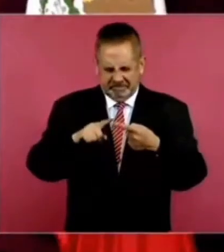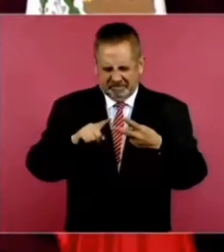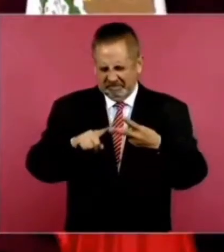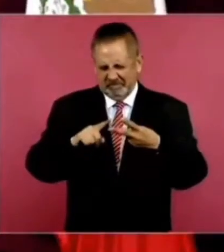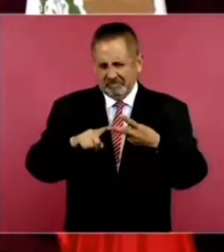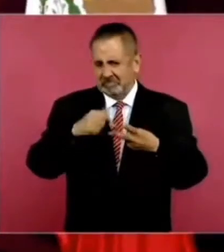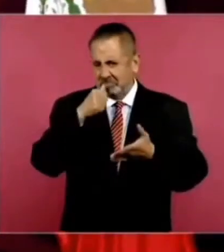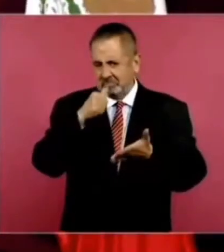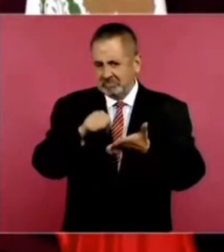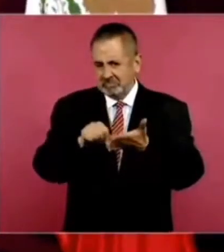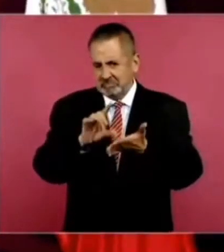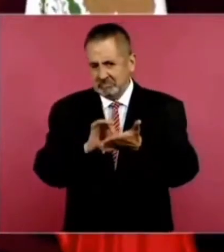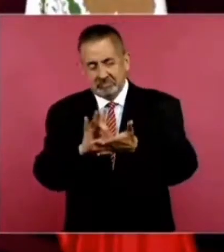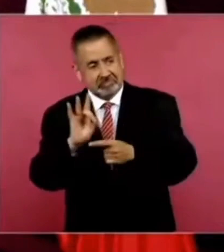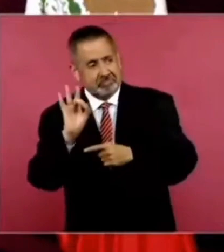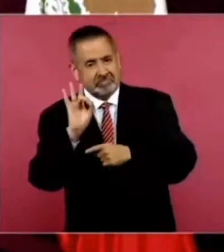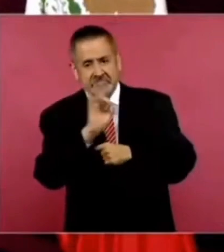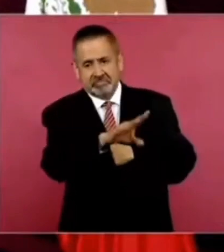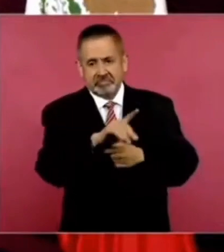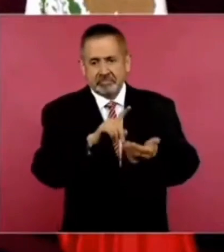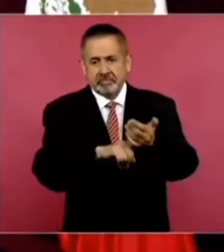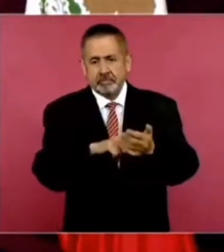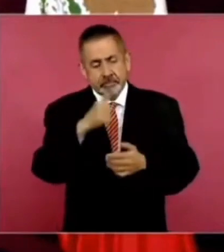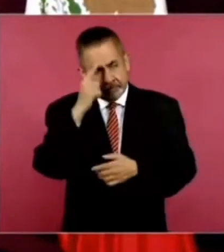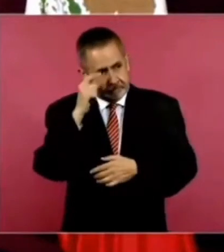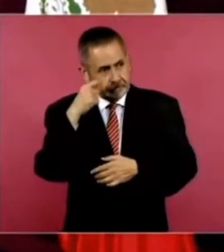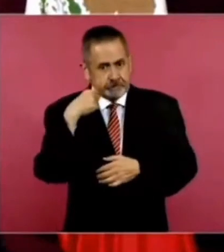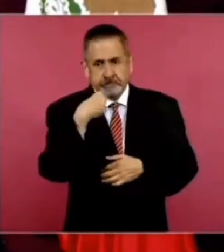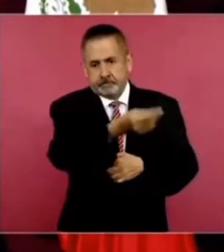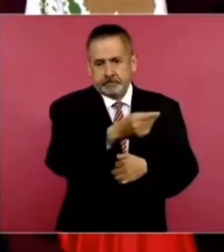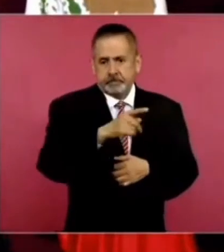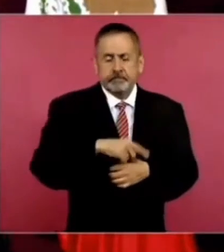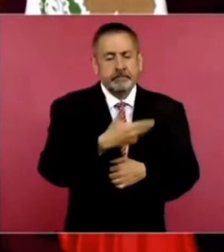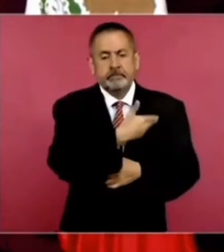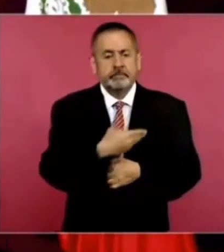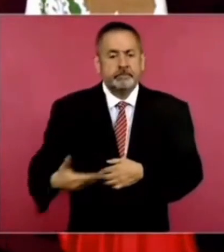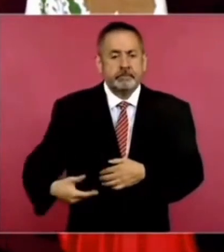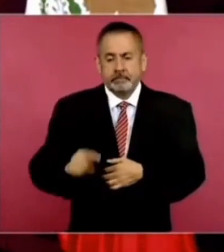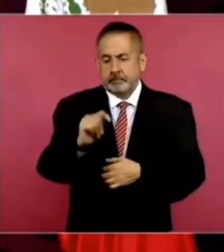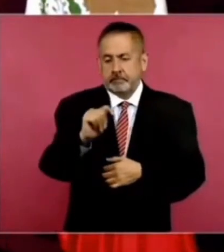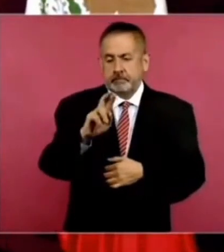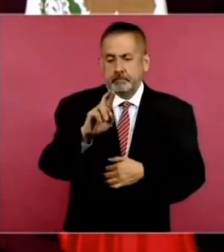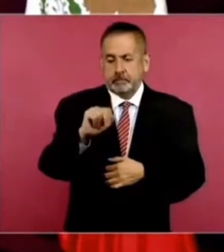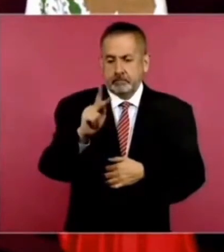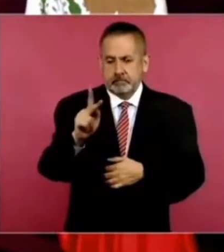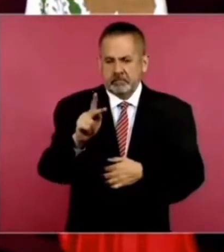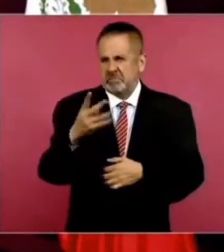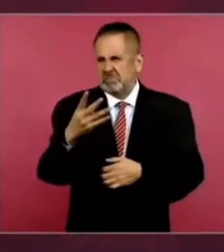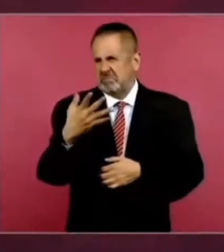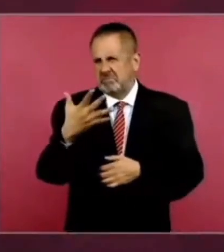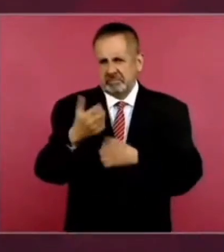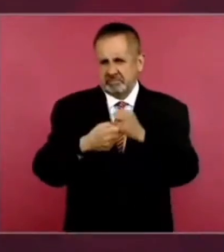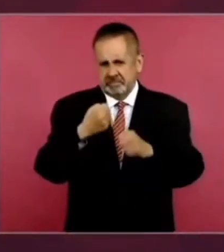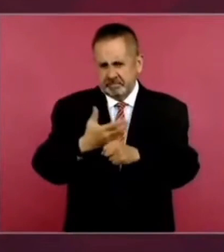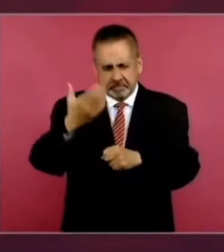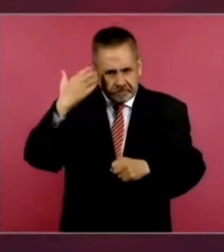que le envié al presidente Trump hace 4 o 5